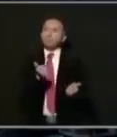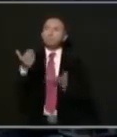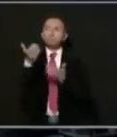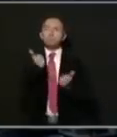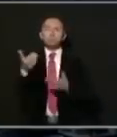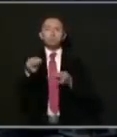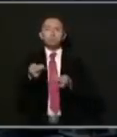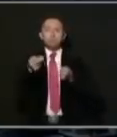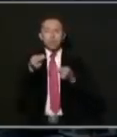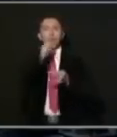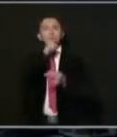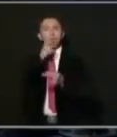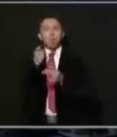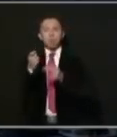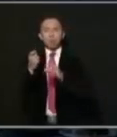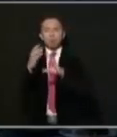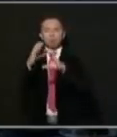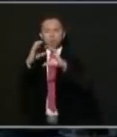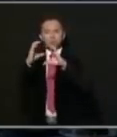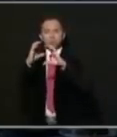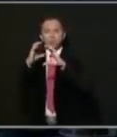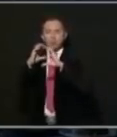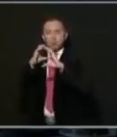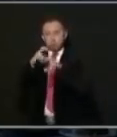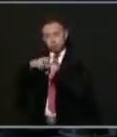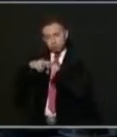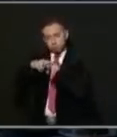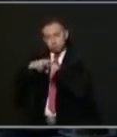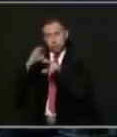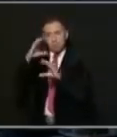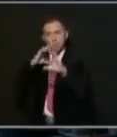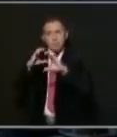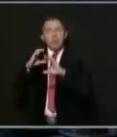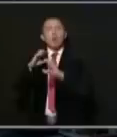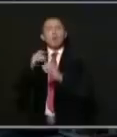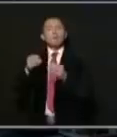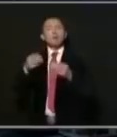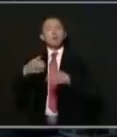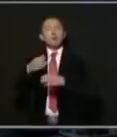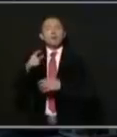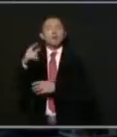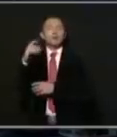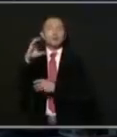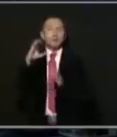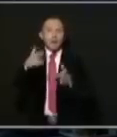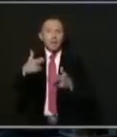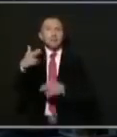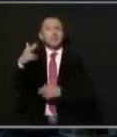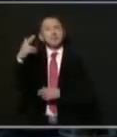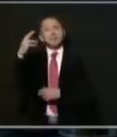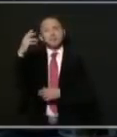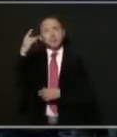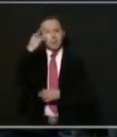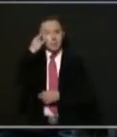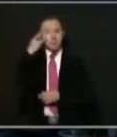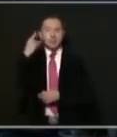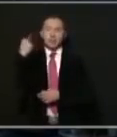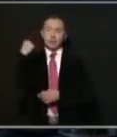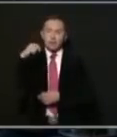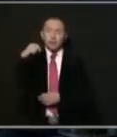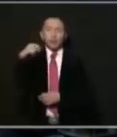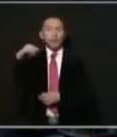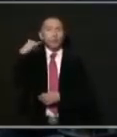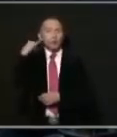trasladen las mercancías en Chiapas, Tabasco, Campeche, Yucatán y Quintana Roo.